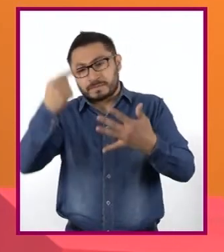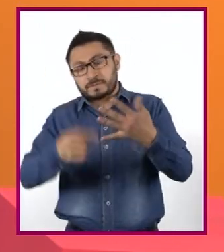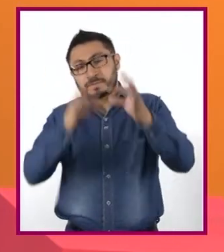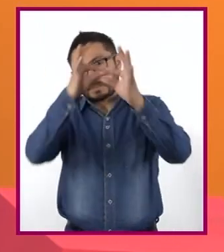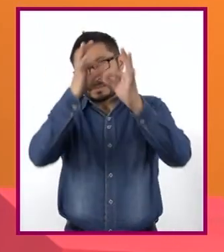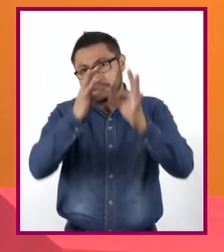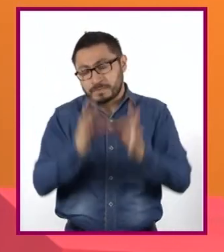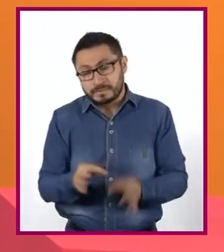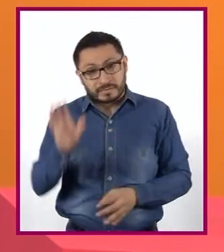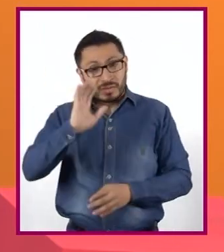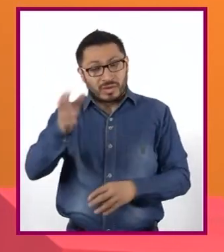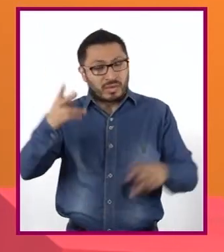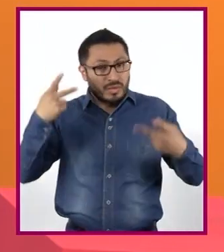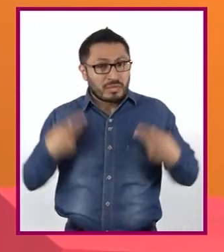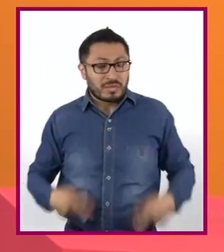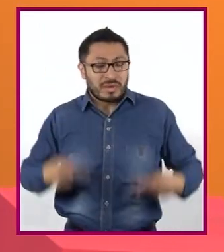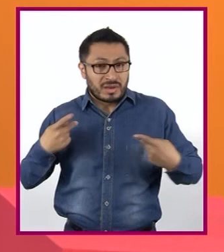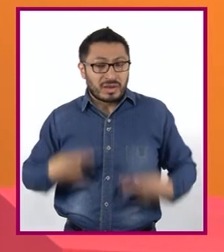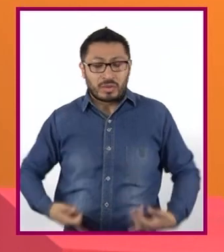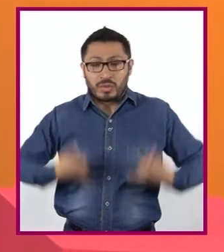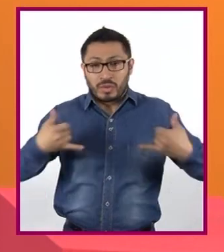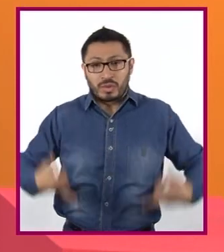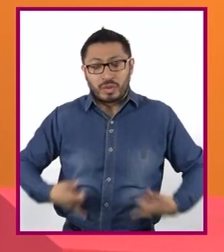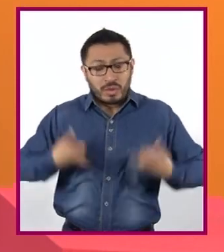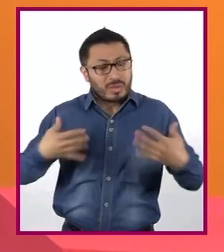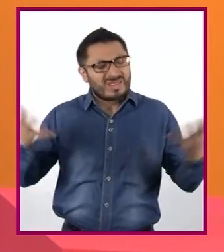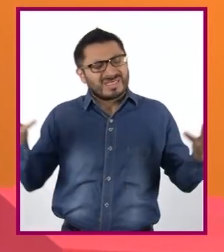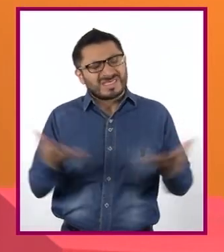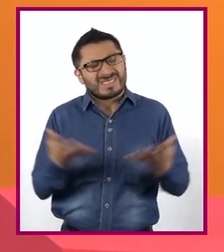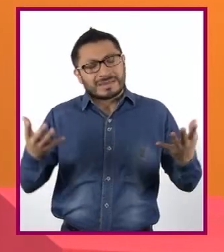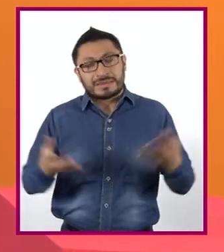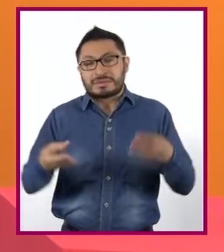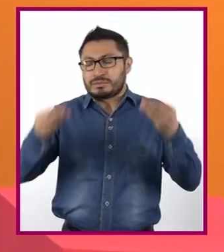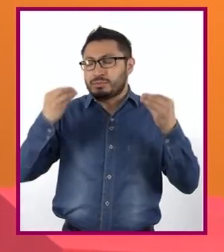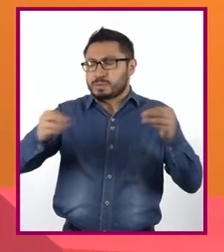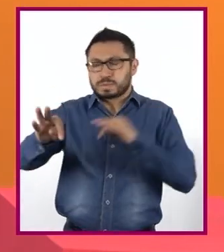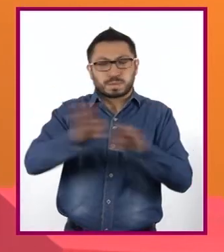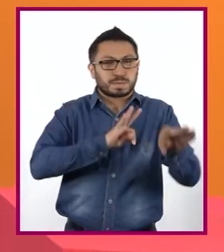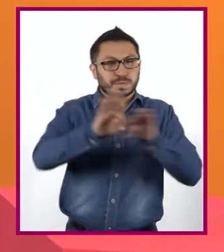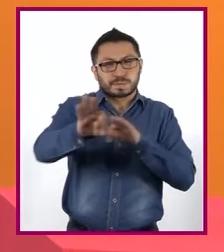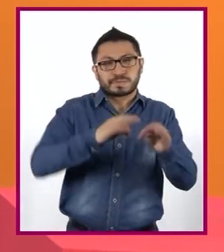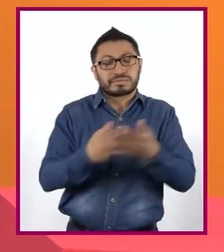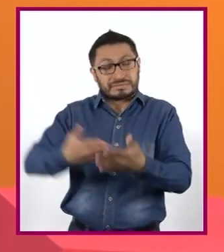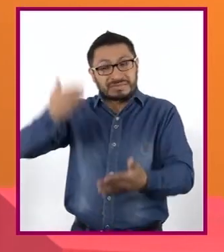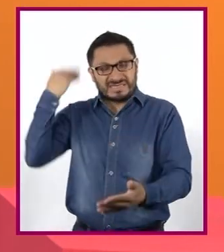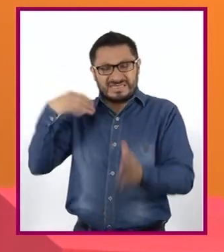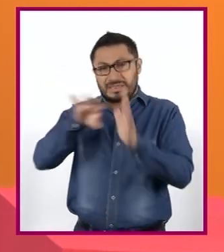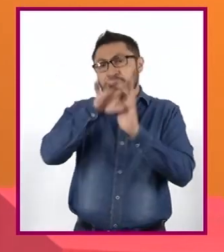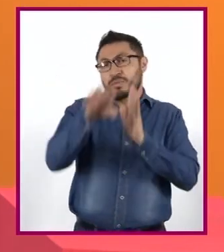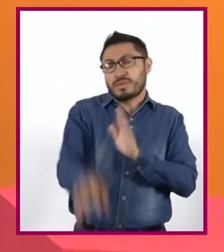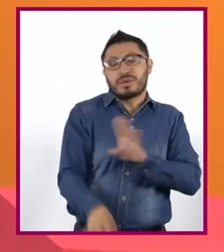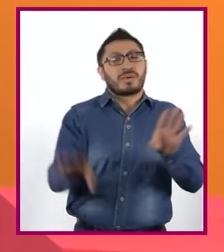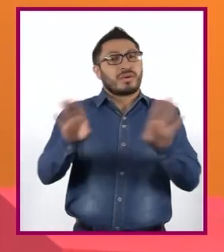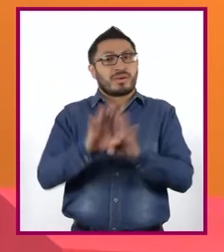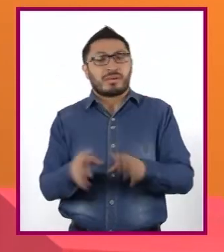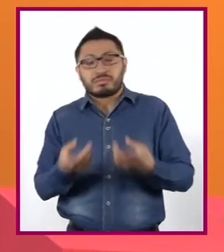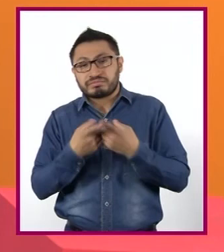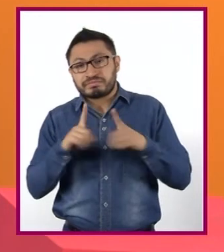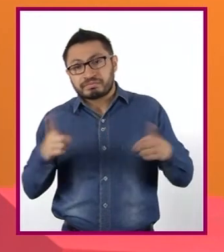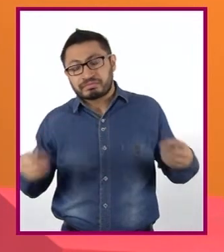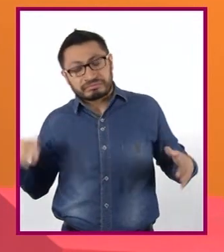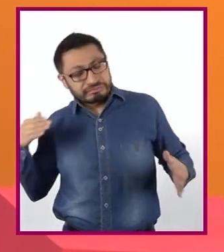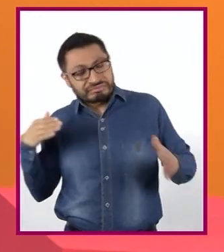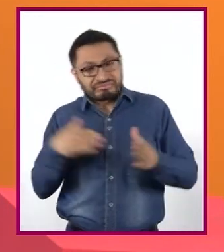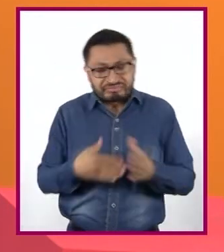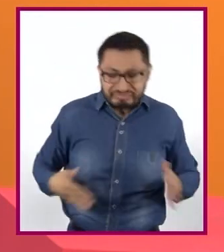cuando las y los adolescentes dedicaban la mayor parte del tiempo a trabajar. Por ejemplo, venían limitados su desarrollo, pues